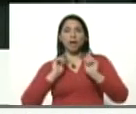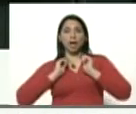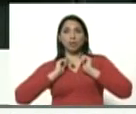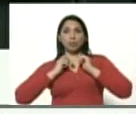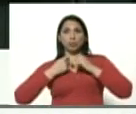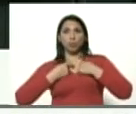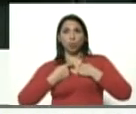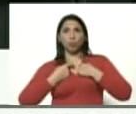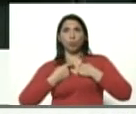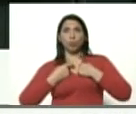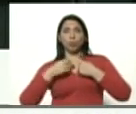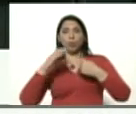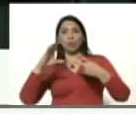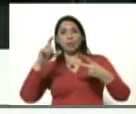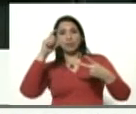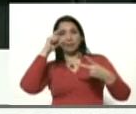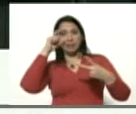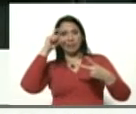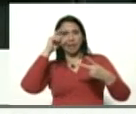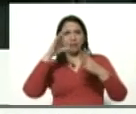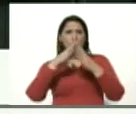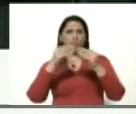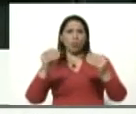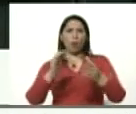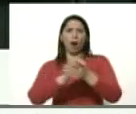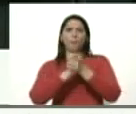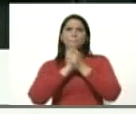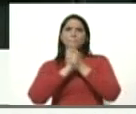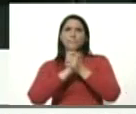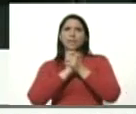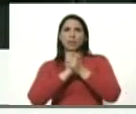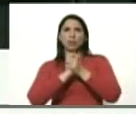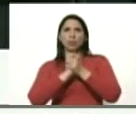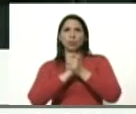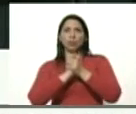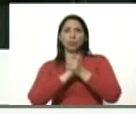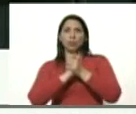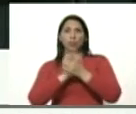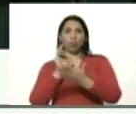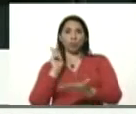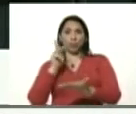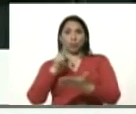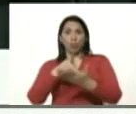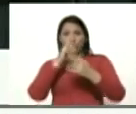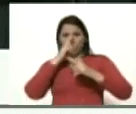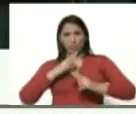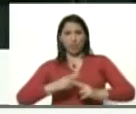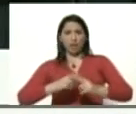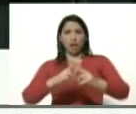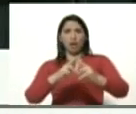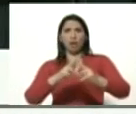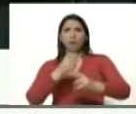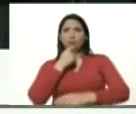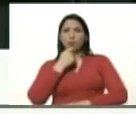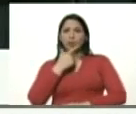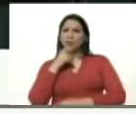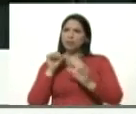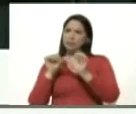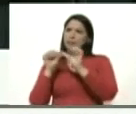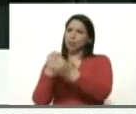Aristóbulo, César, a todos los compañeros que han estado en este homenaje bonito. Sigan ustedes en su homenaje en la